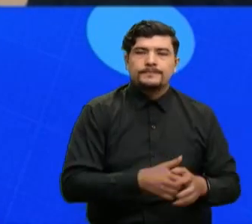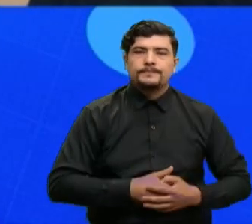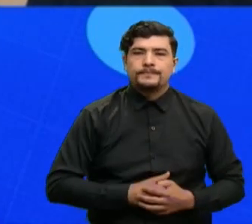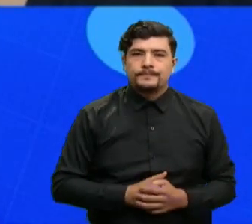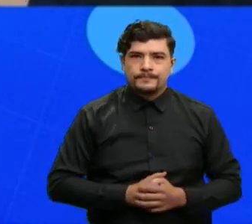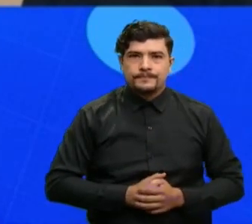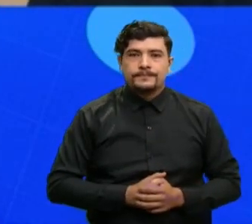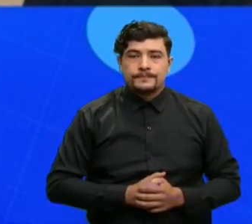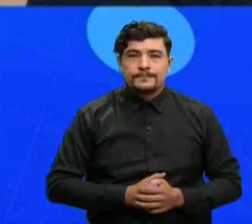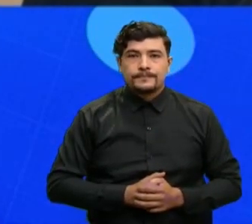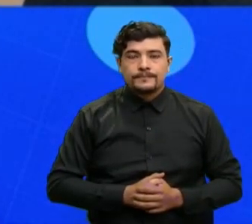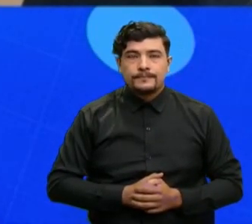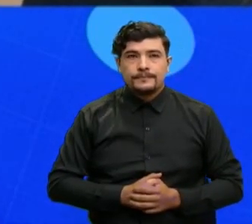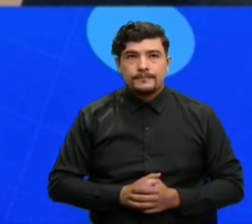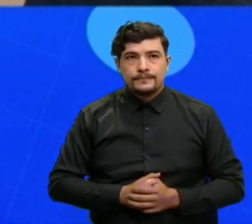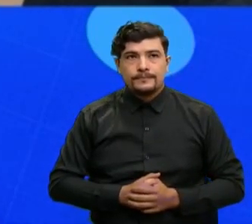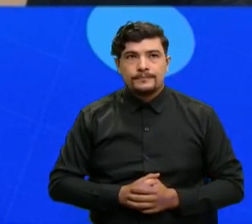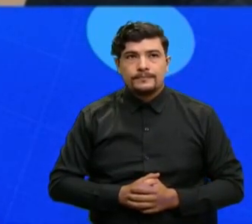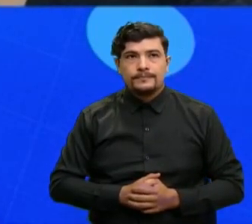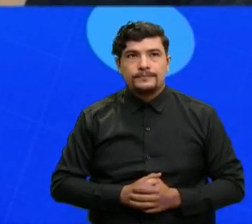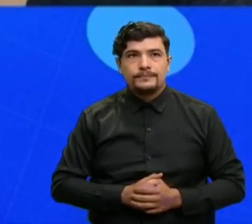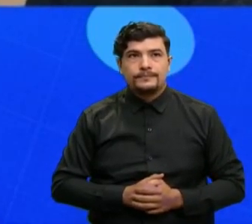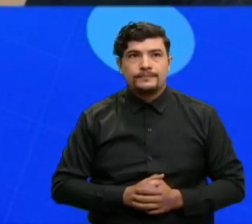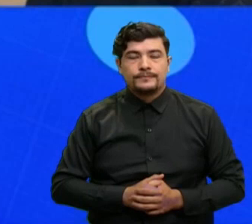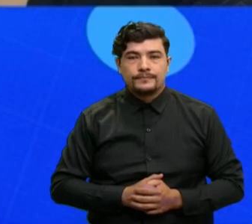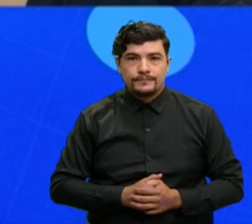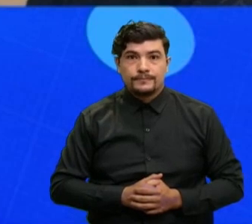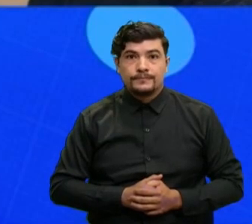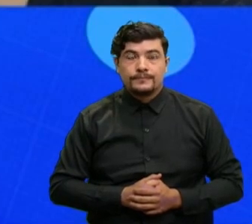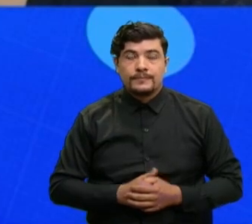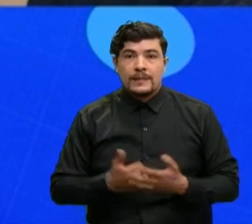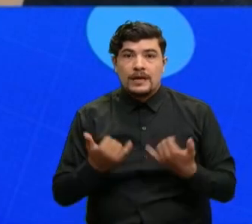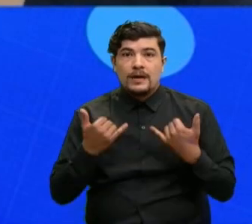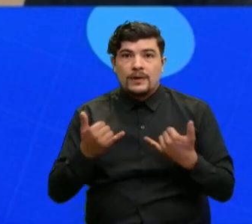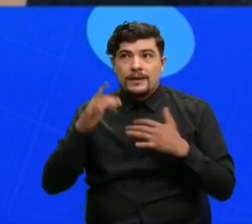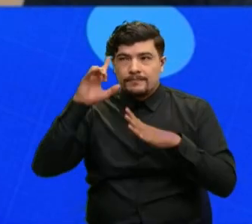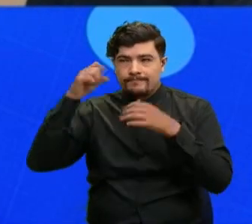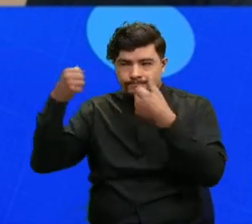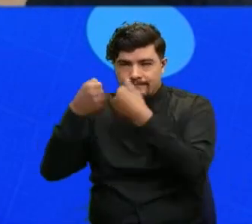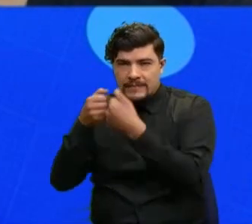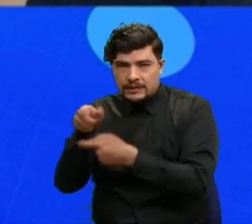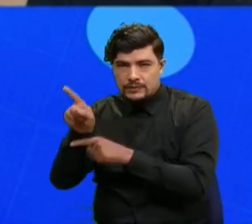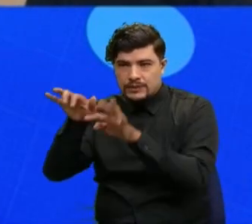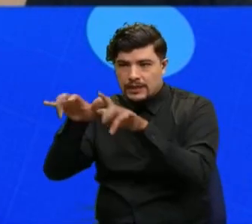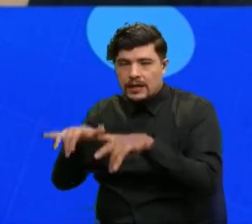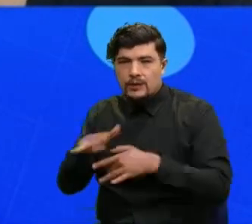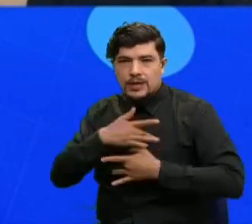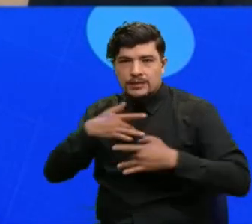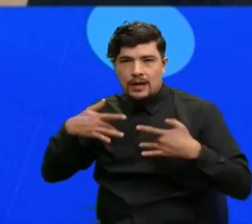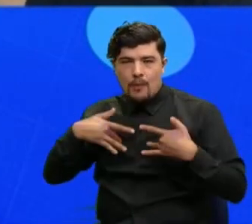haciendo solo con Pfizer. Y venimos trabajando con el secretario de Salud de Bucaramanga en ese tema